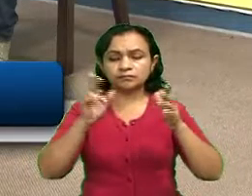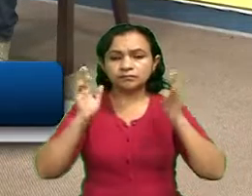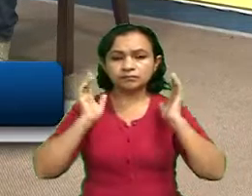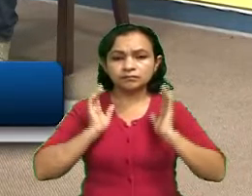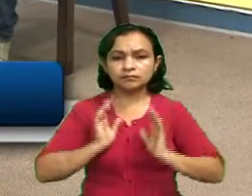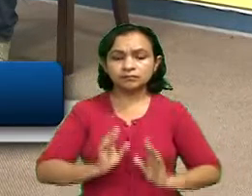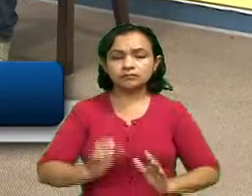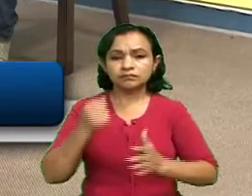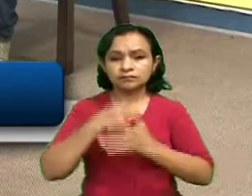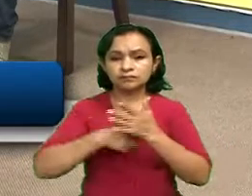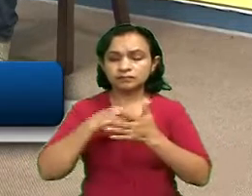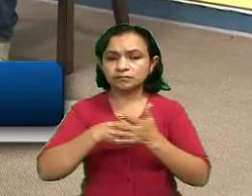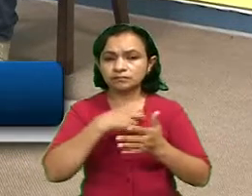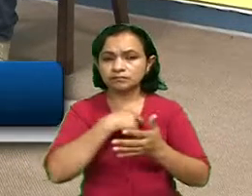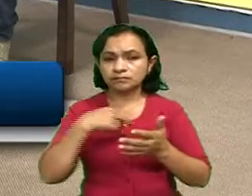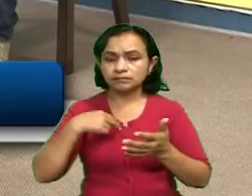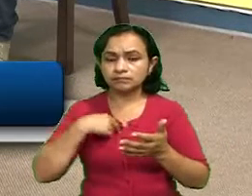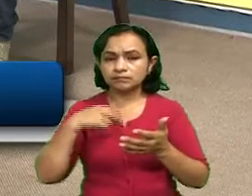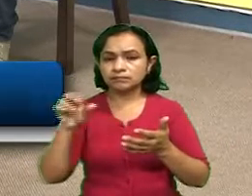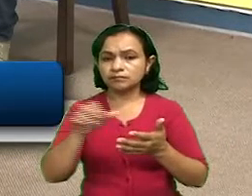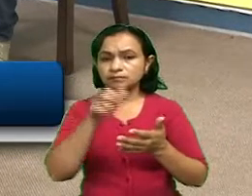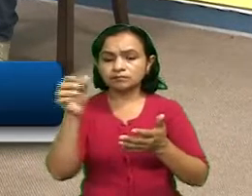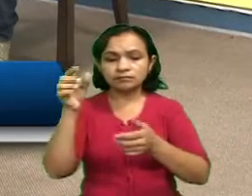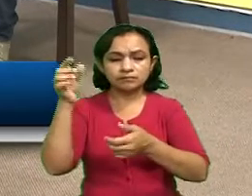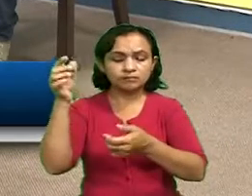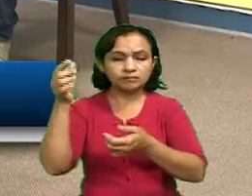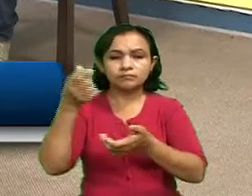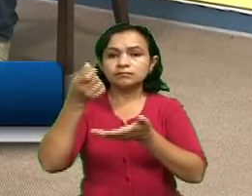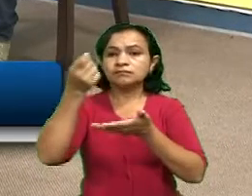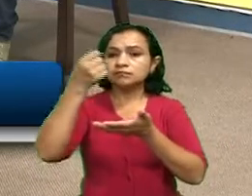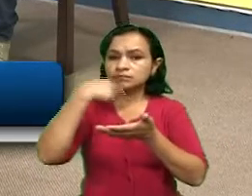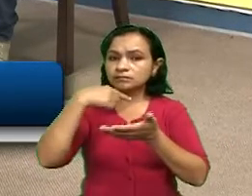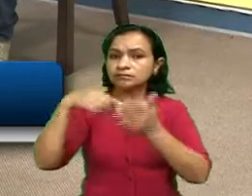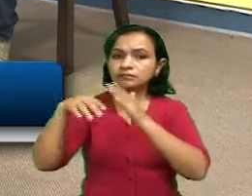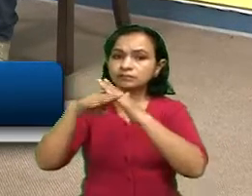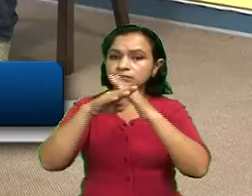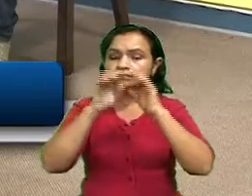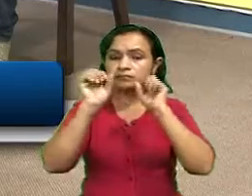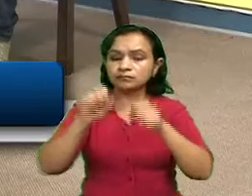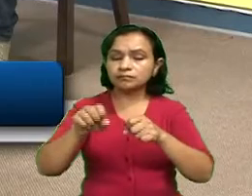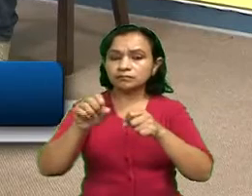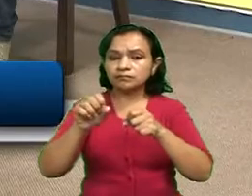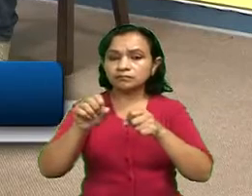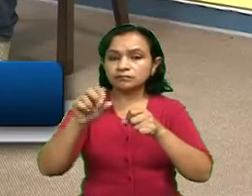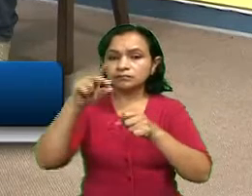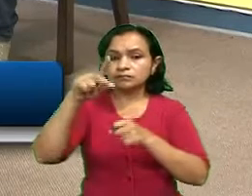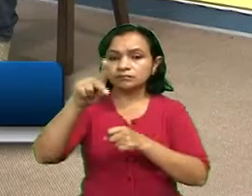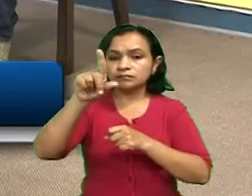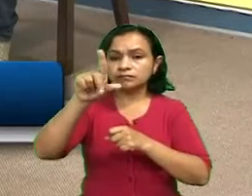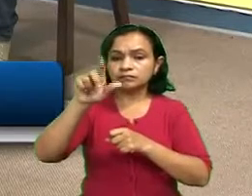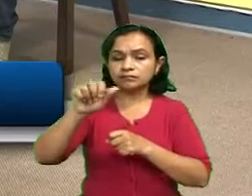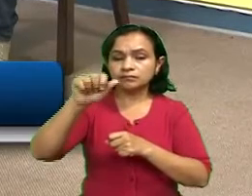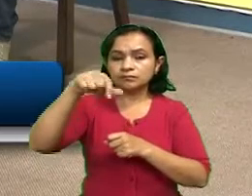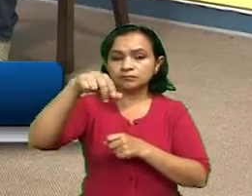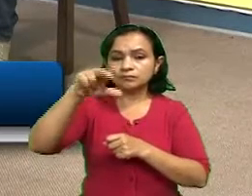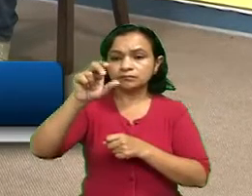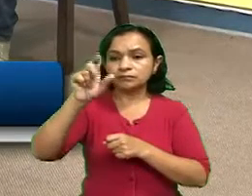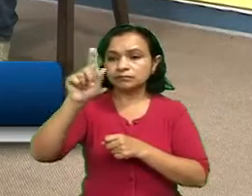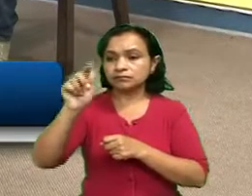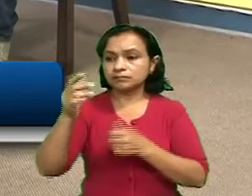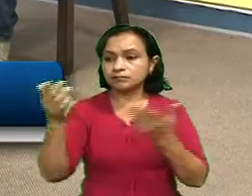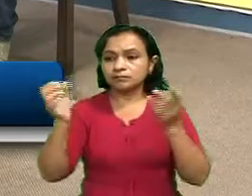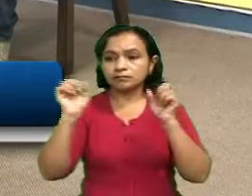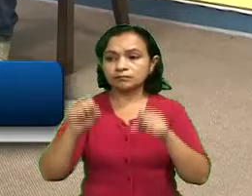defensa lo hace, ¿o hay un antibiótico, hay un medicamento para que ustedes puedan subir la plaqueta de ese paciente con dengue? Es